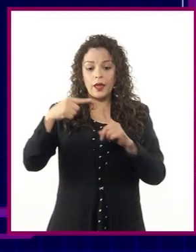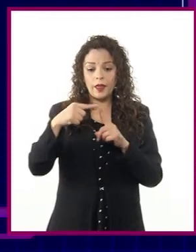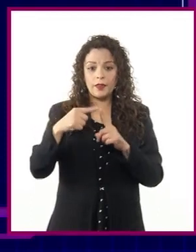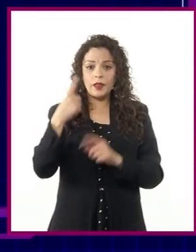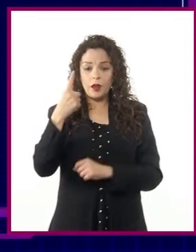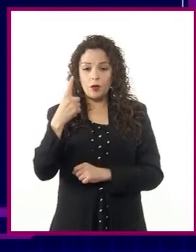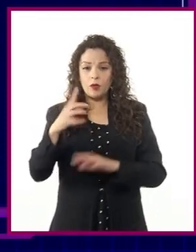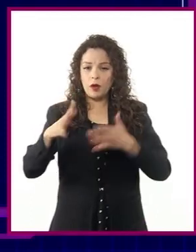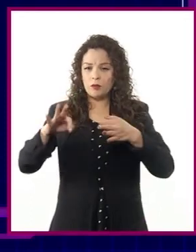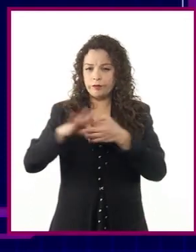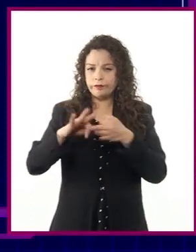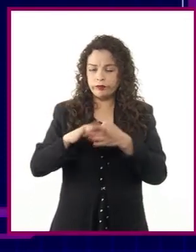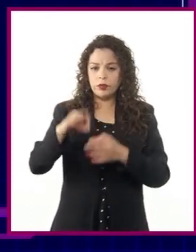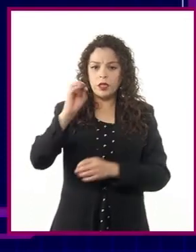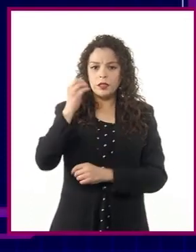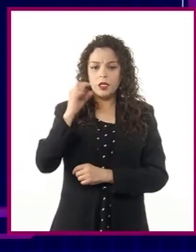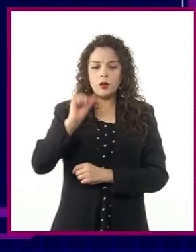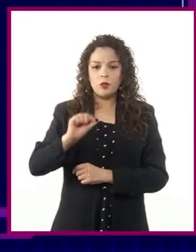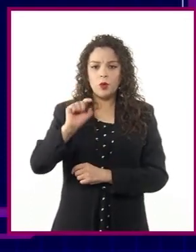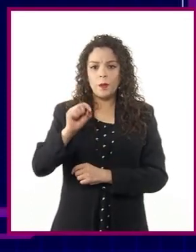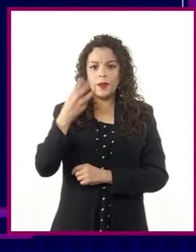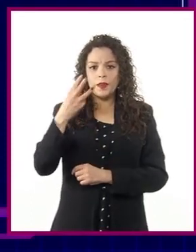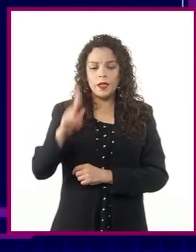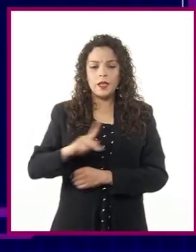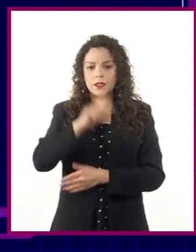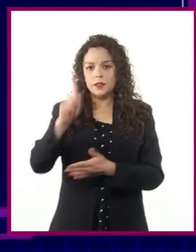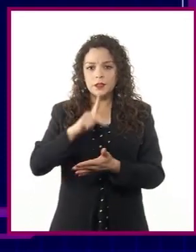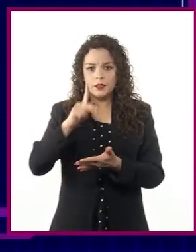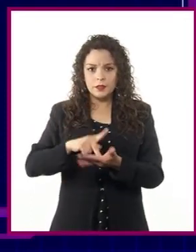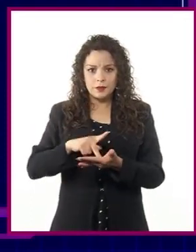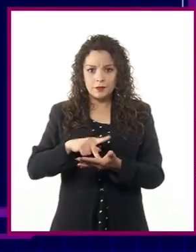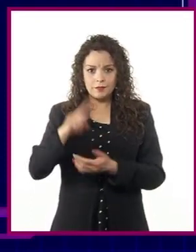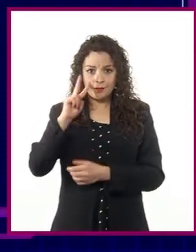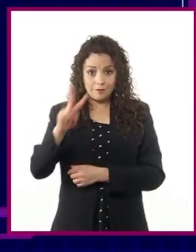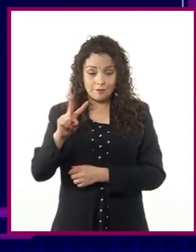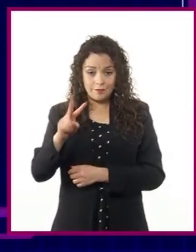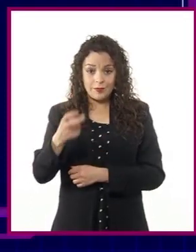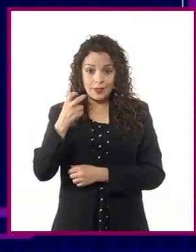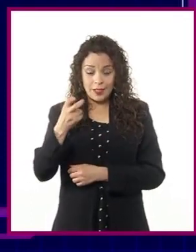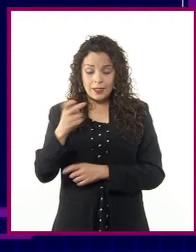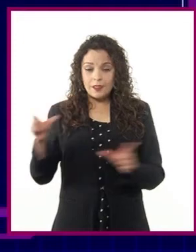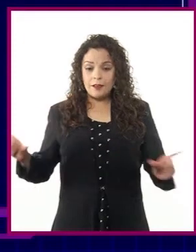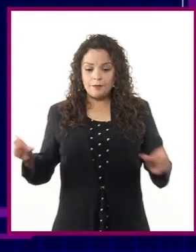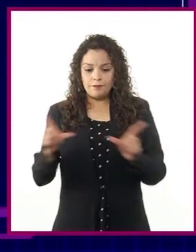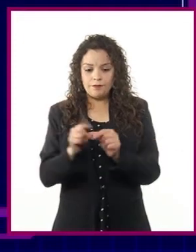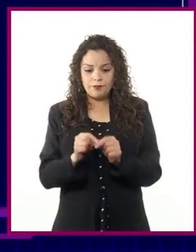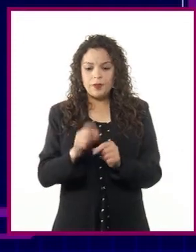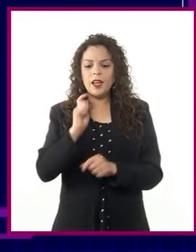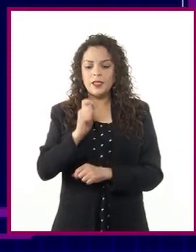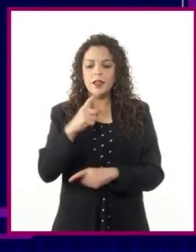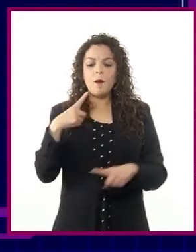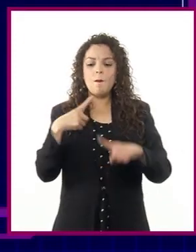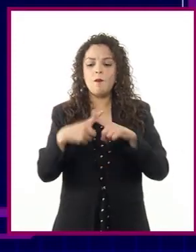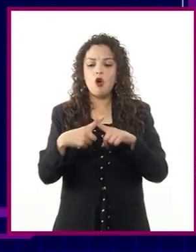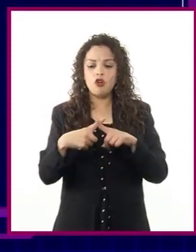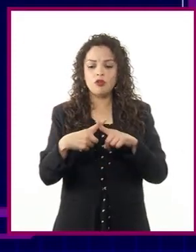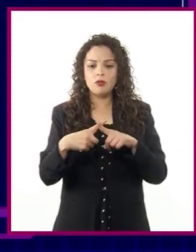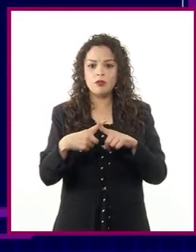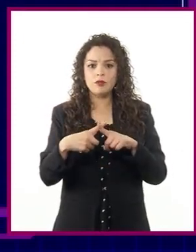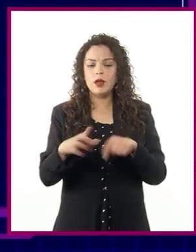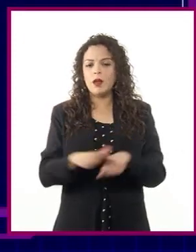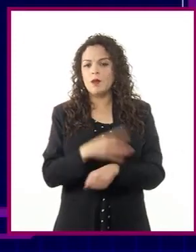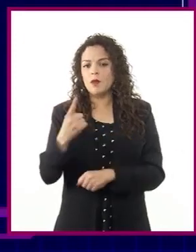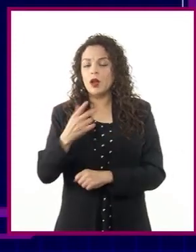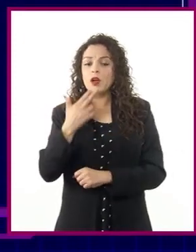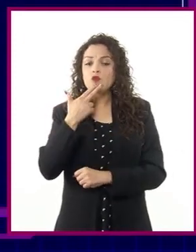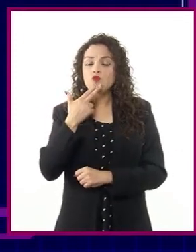aproximadamente 0.23 kilogramos, que el procedimiento se puede reducir a una multiplicación, porque al usar